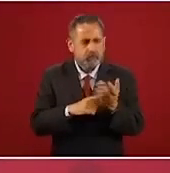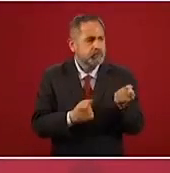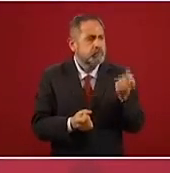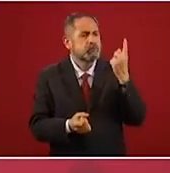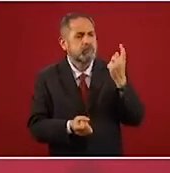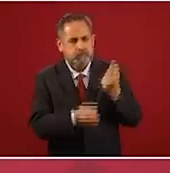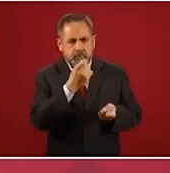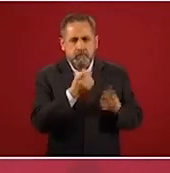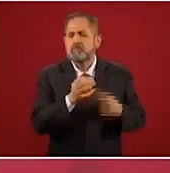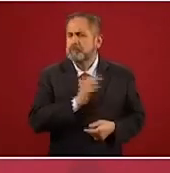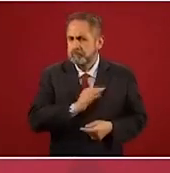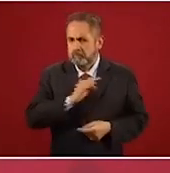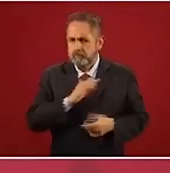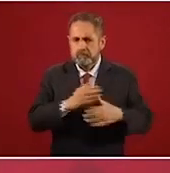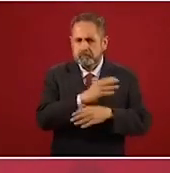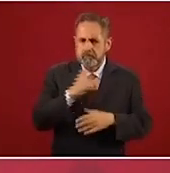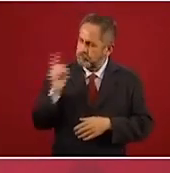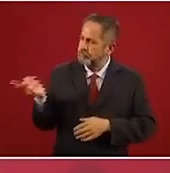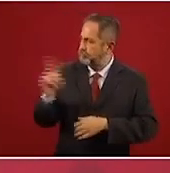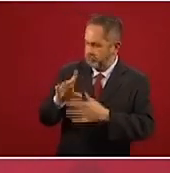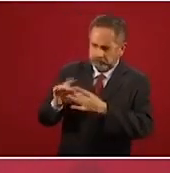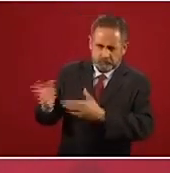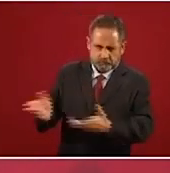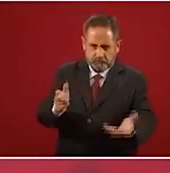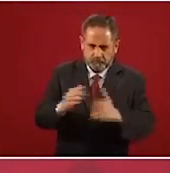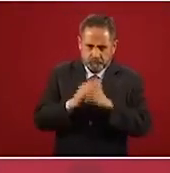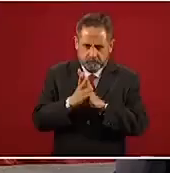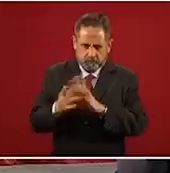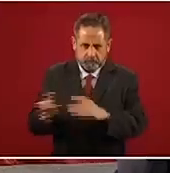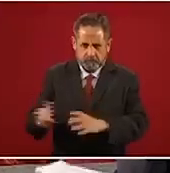excepciones. A ver, ¿por qué no lo explicas, de favor?